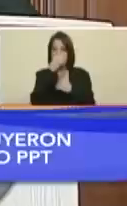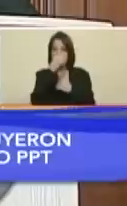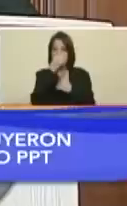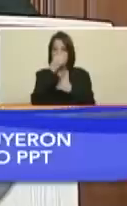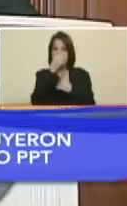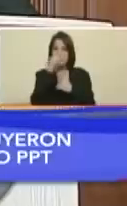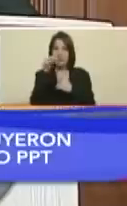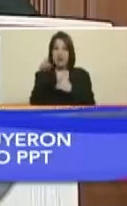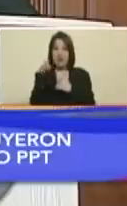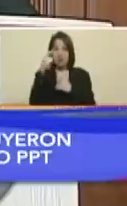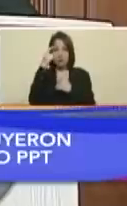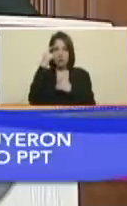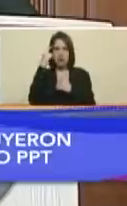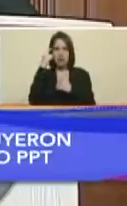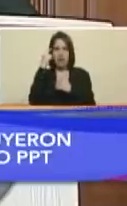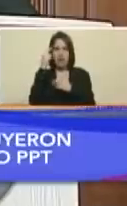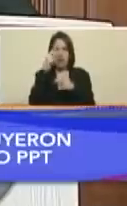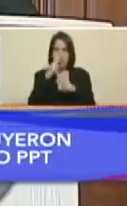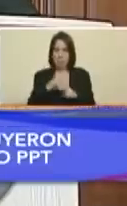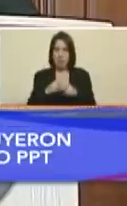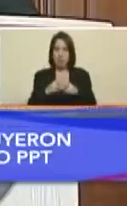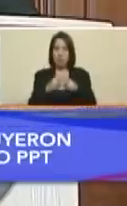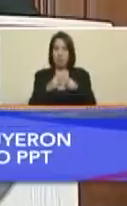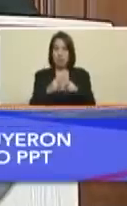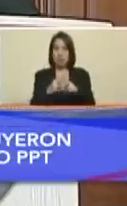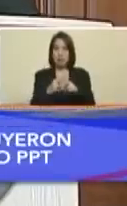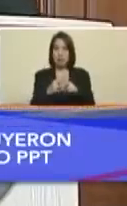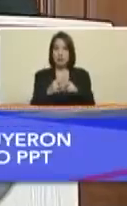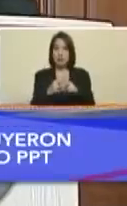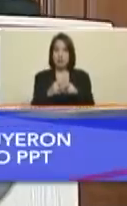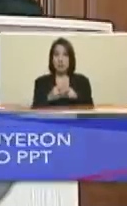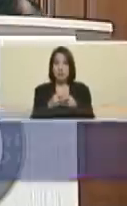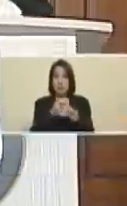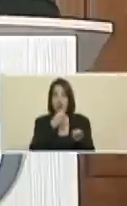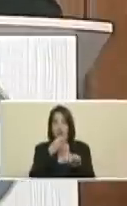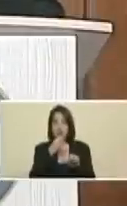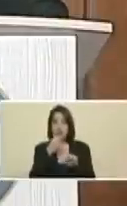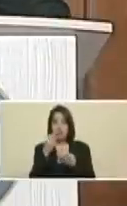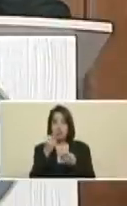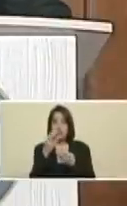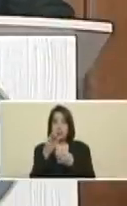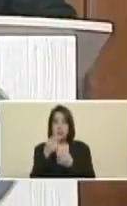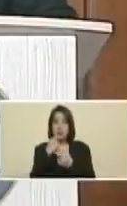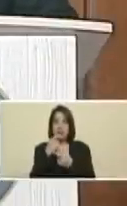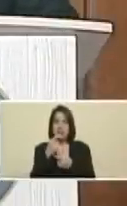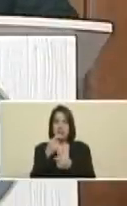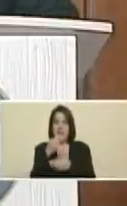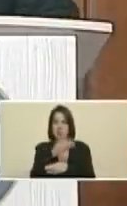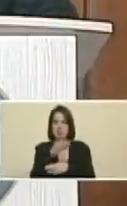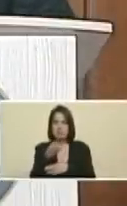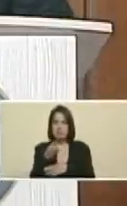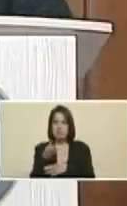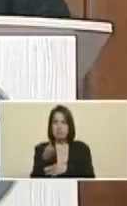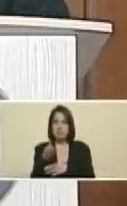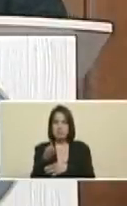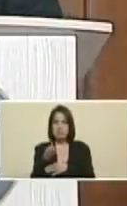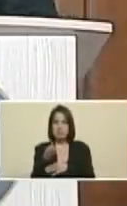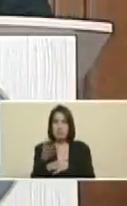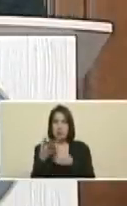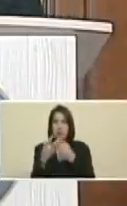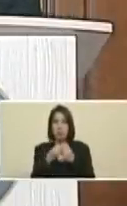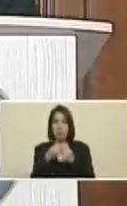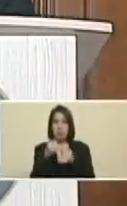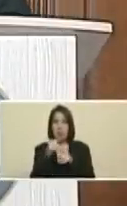Él lo sabía con su humildad. Yo le contaba cuando visitaba los países OPEP en esta batalla que tenemos